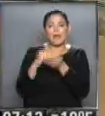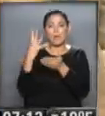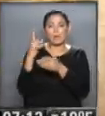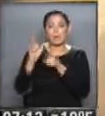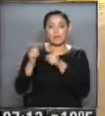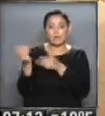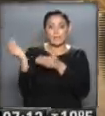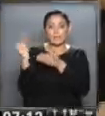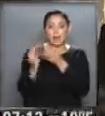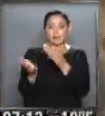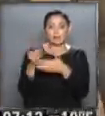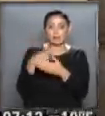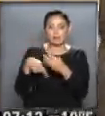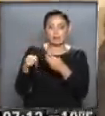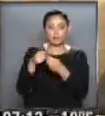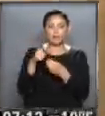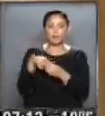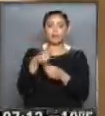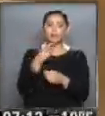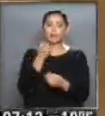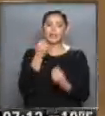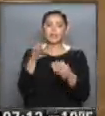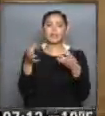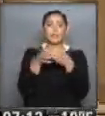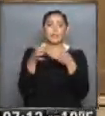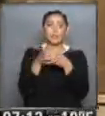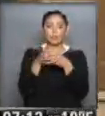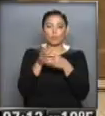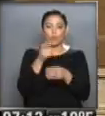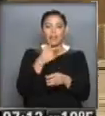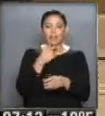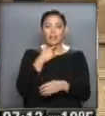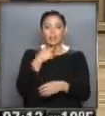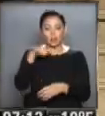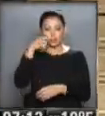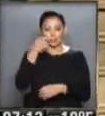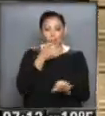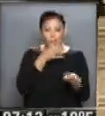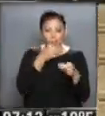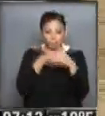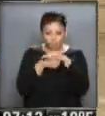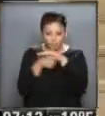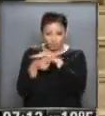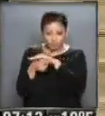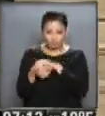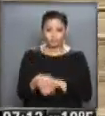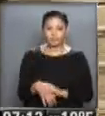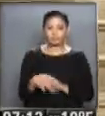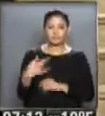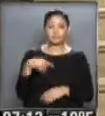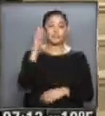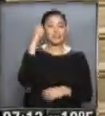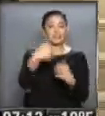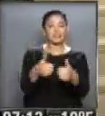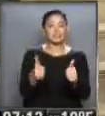de una investigación en la que están acusados de integrar una banda que intentó contrabandear cocaína. El debate se va a realizar en el